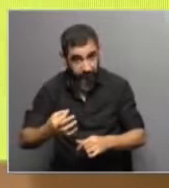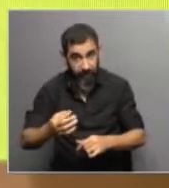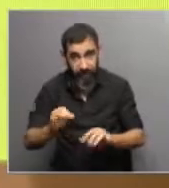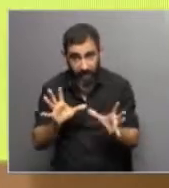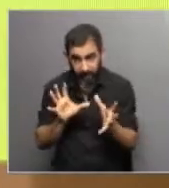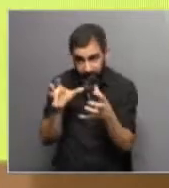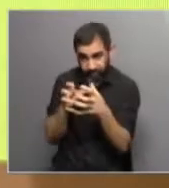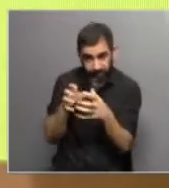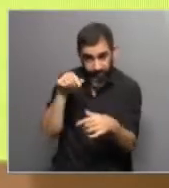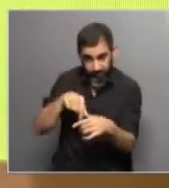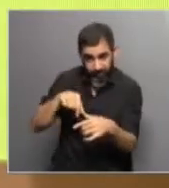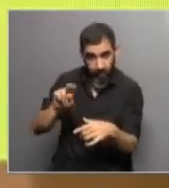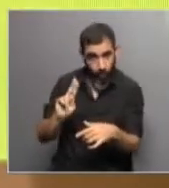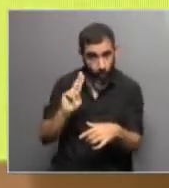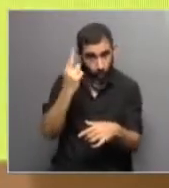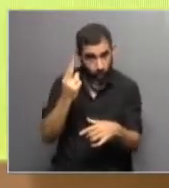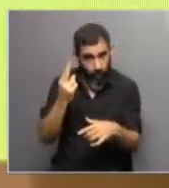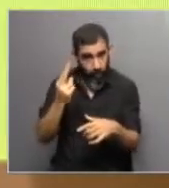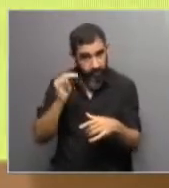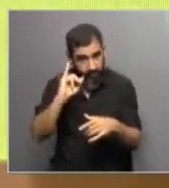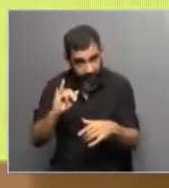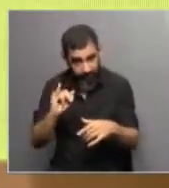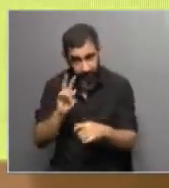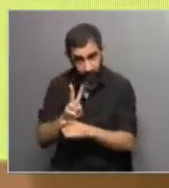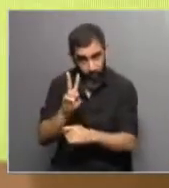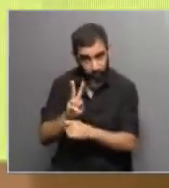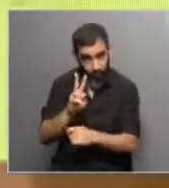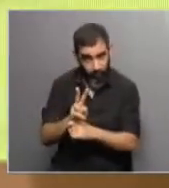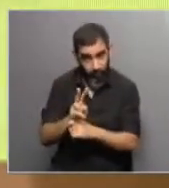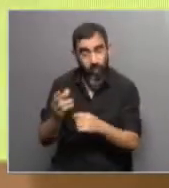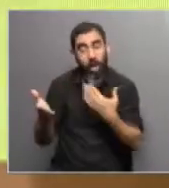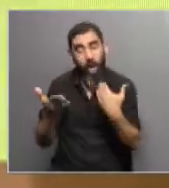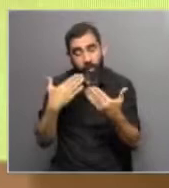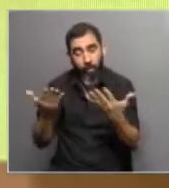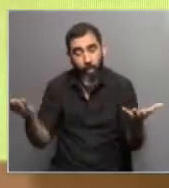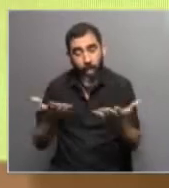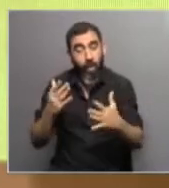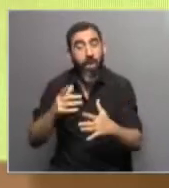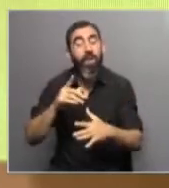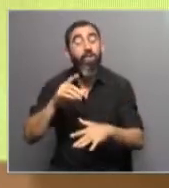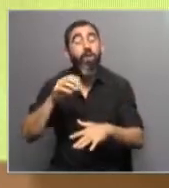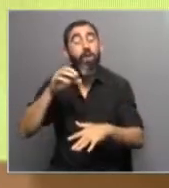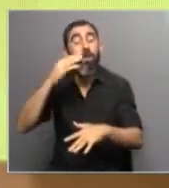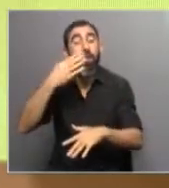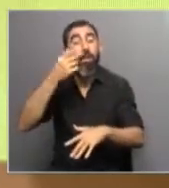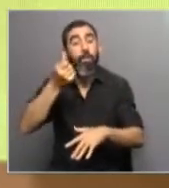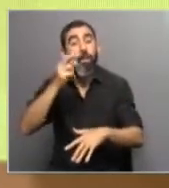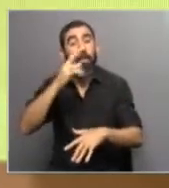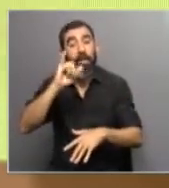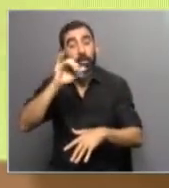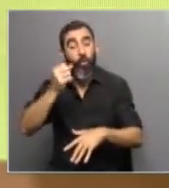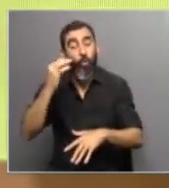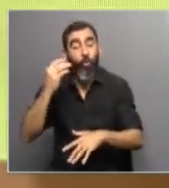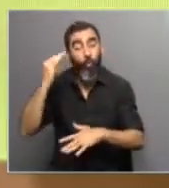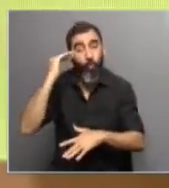resguardo en nuestra penillanura suavemente ondulada? Sobre eso vamos a conversar con el doctor Marcelo Barreiro, profesor grado 5